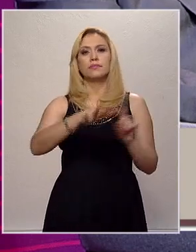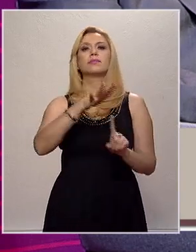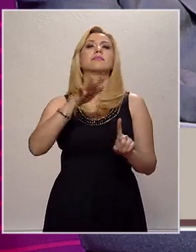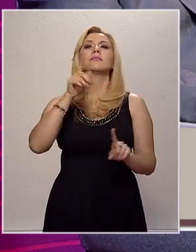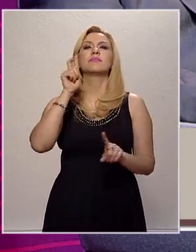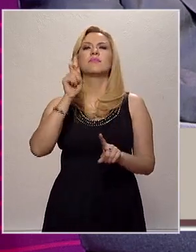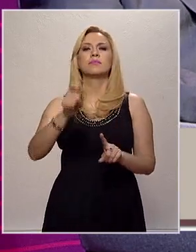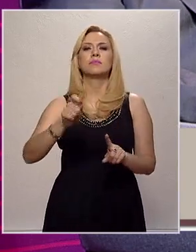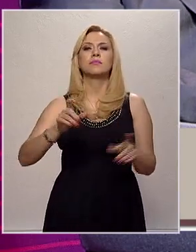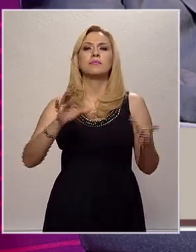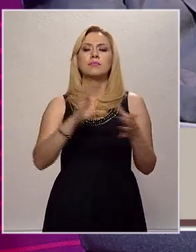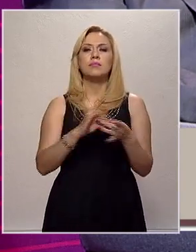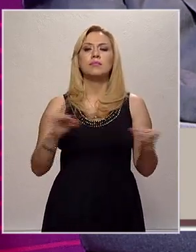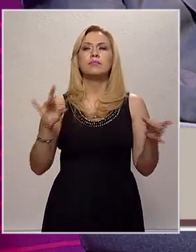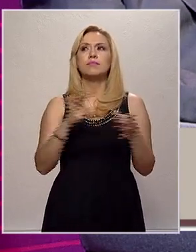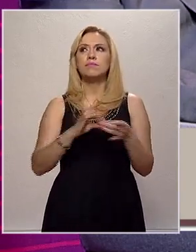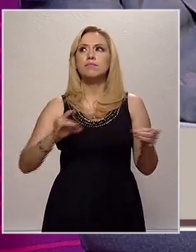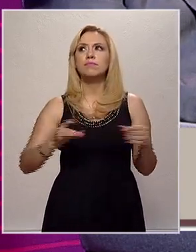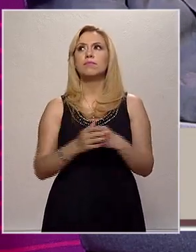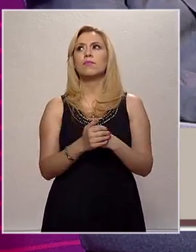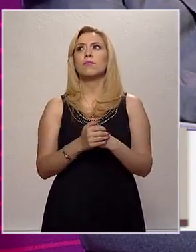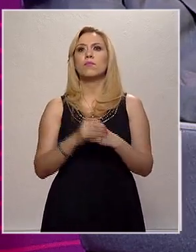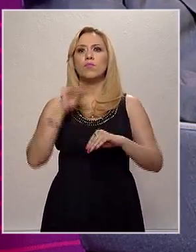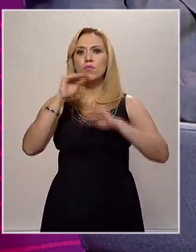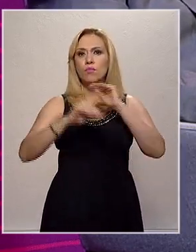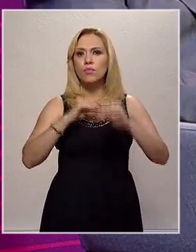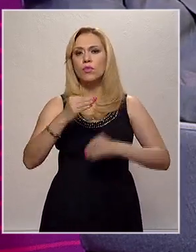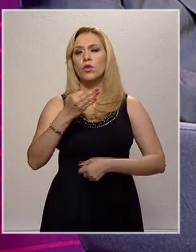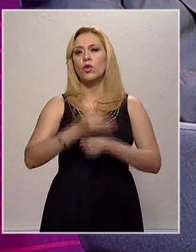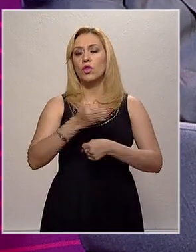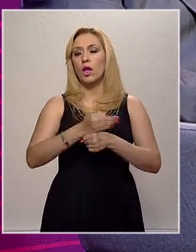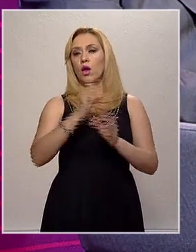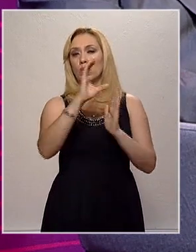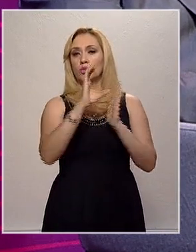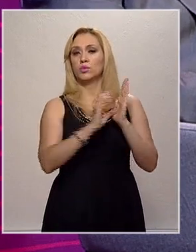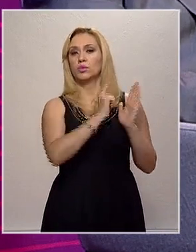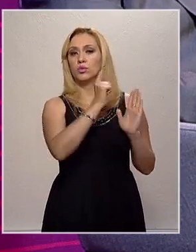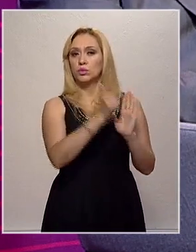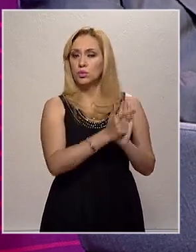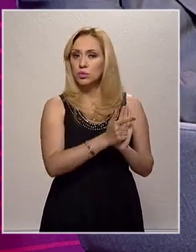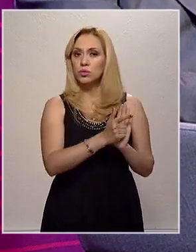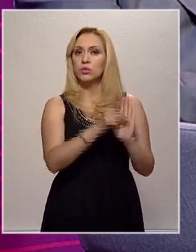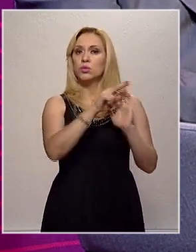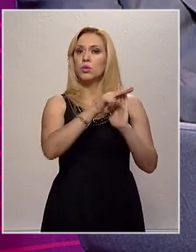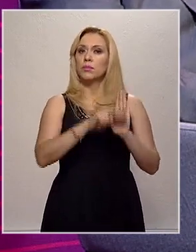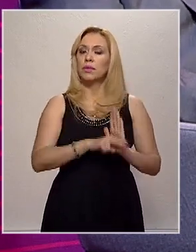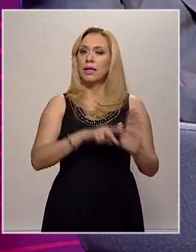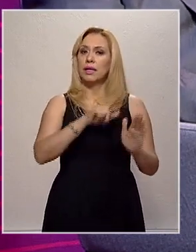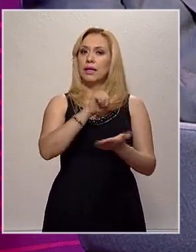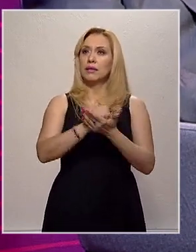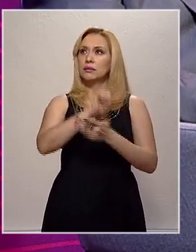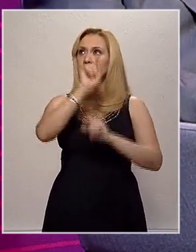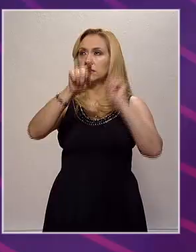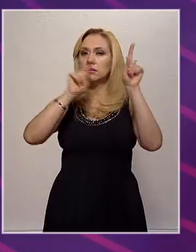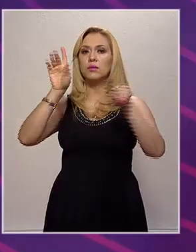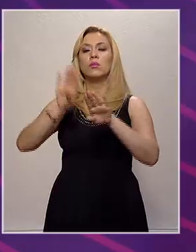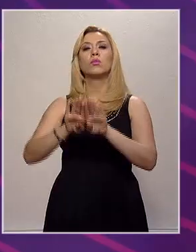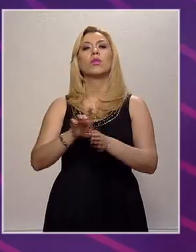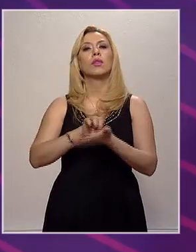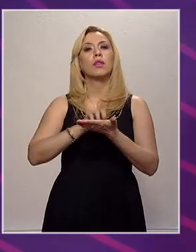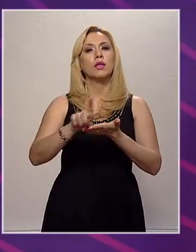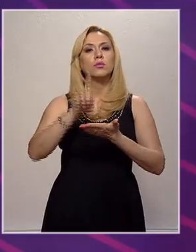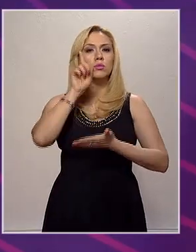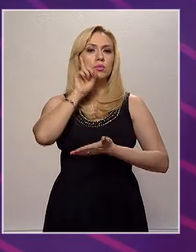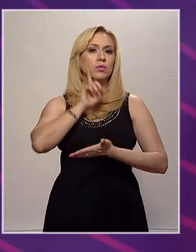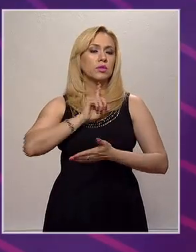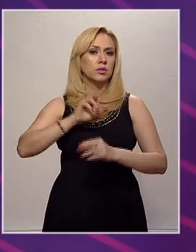hablar a partir del diseño actual, de la Constitución General, de las normas locales, de un derecho de las mujeres a una vida libre de